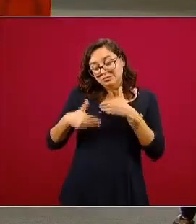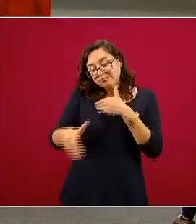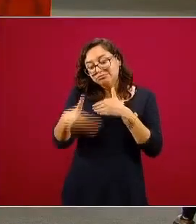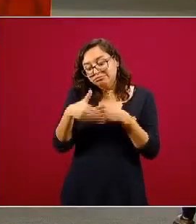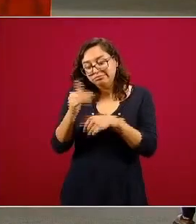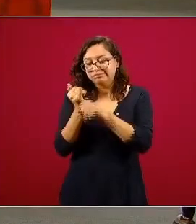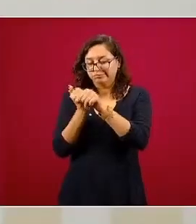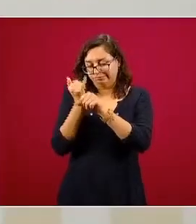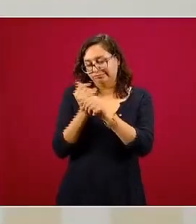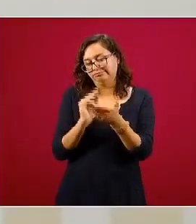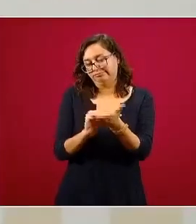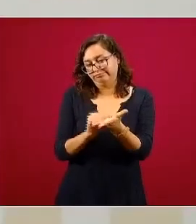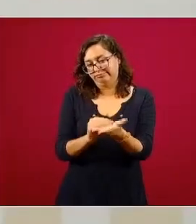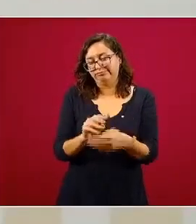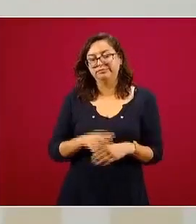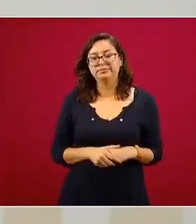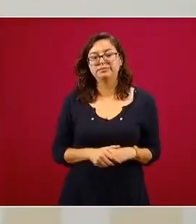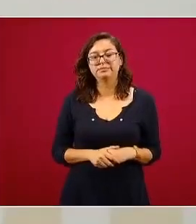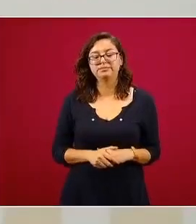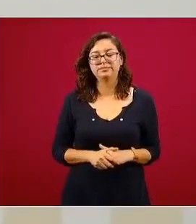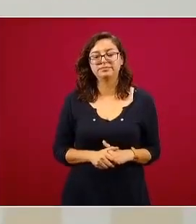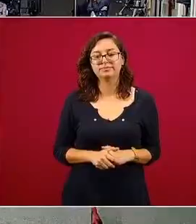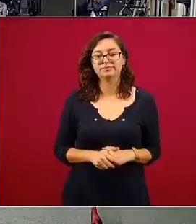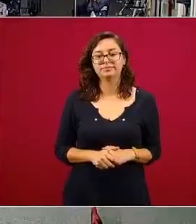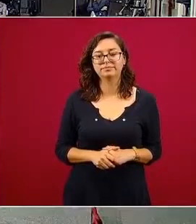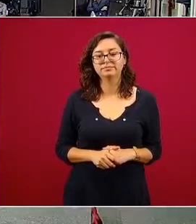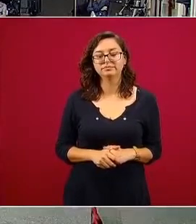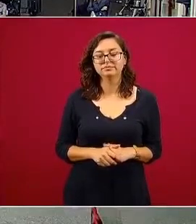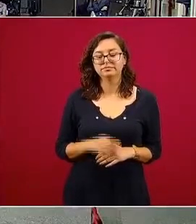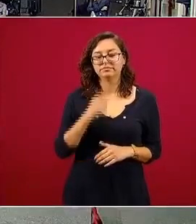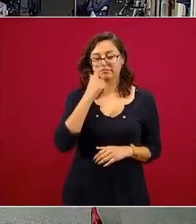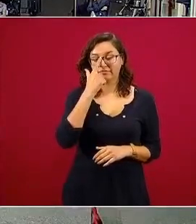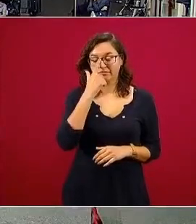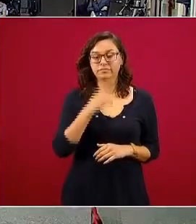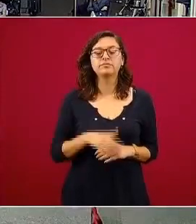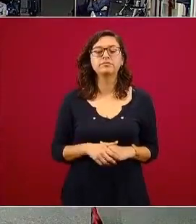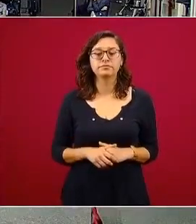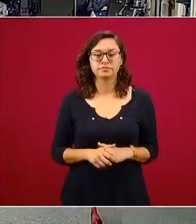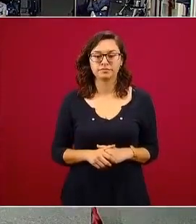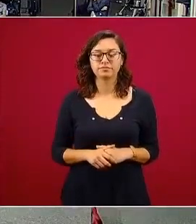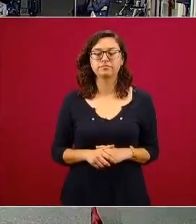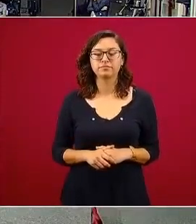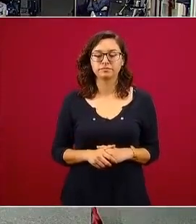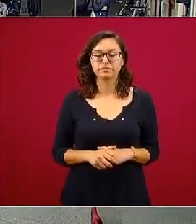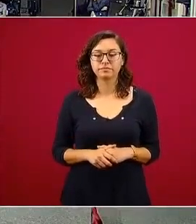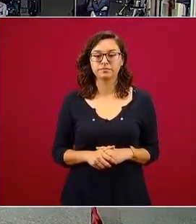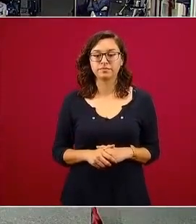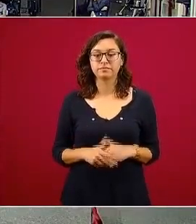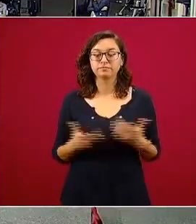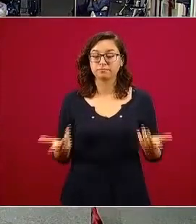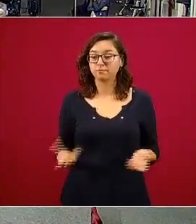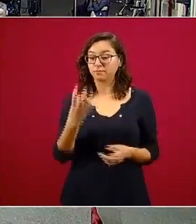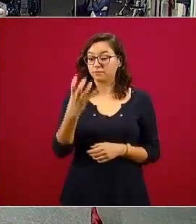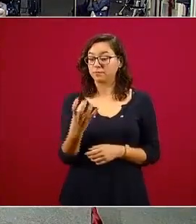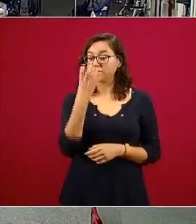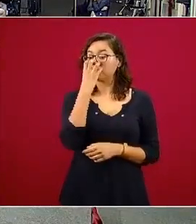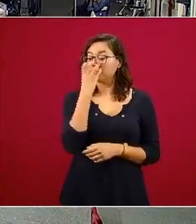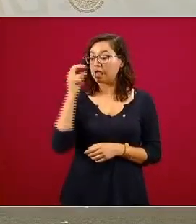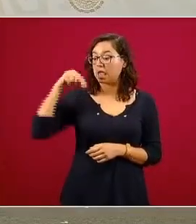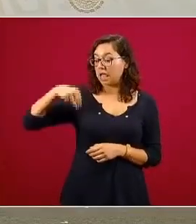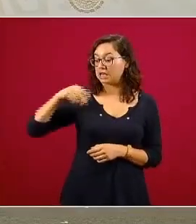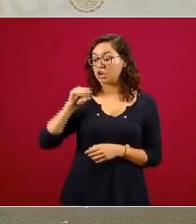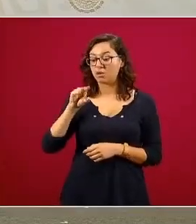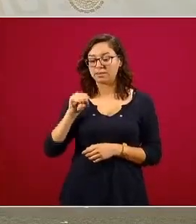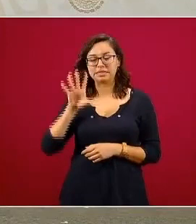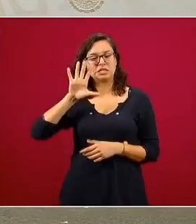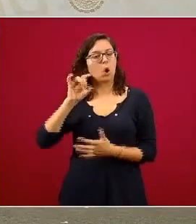poder determinar todas estas cosas todavía. Bien, rápidamente, como bien lo comenta, las mascarillas N95 deben de